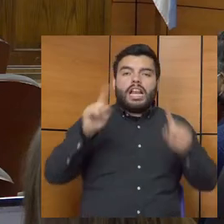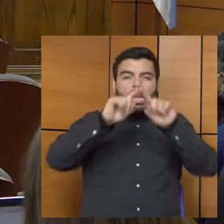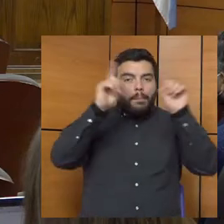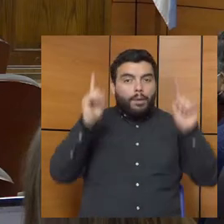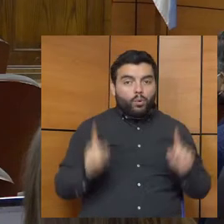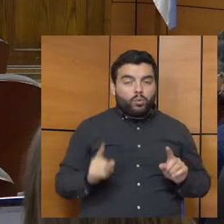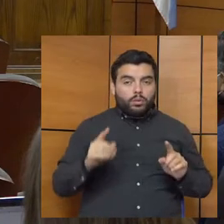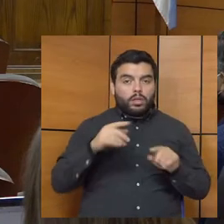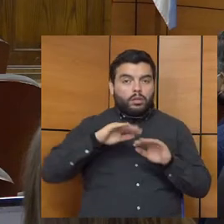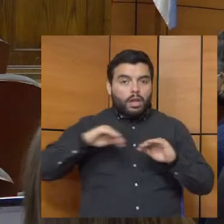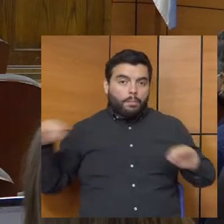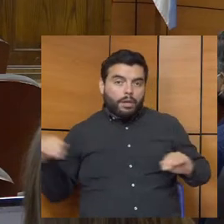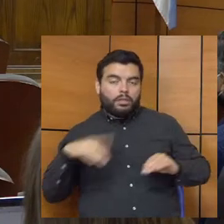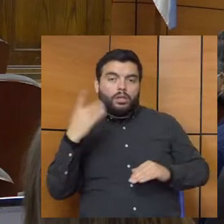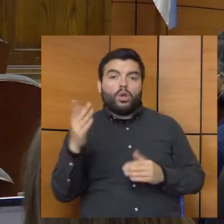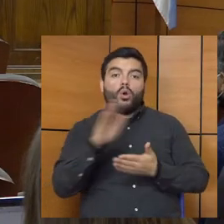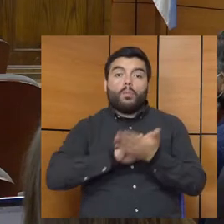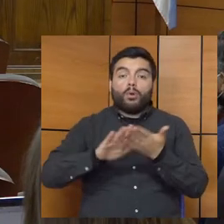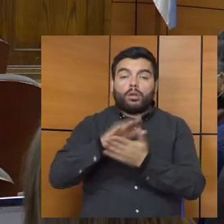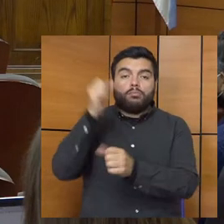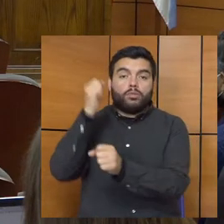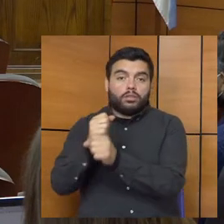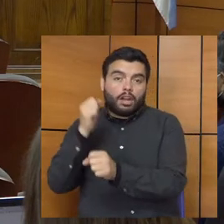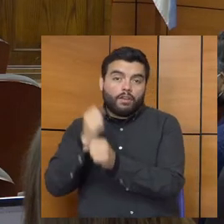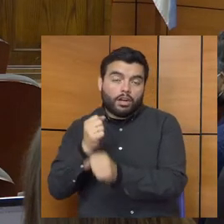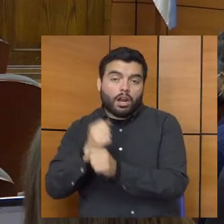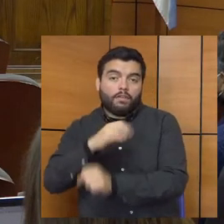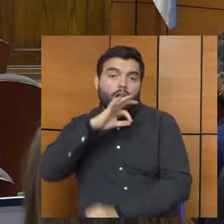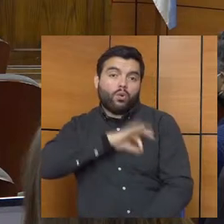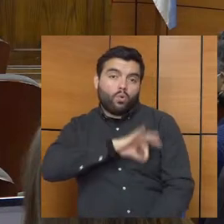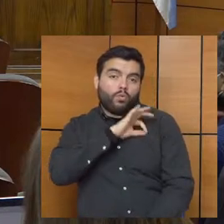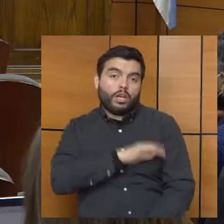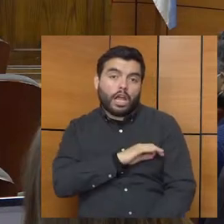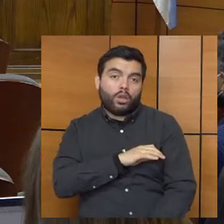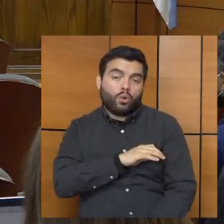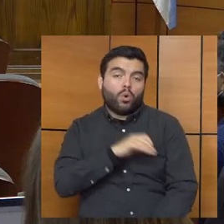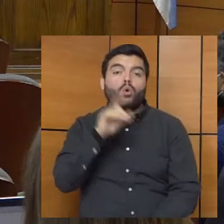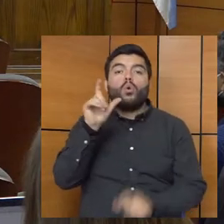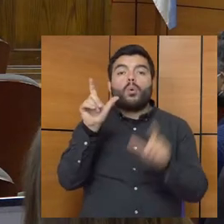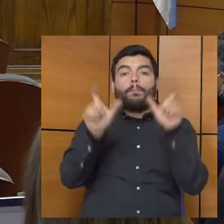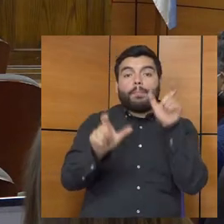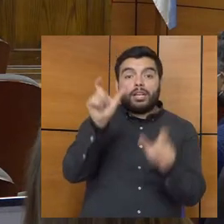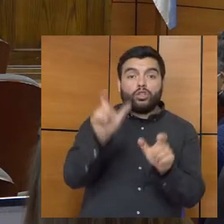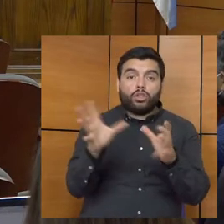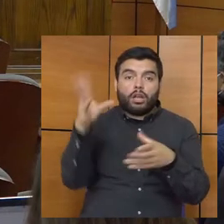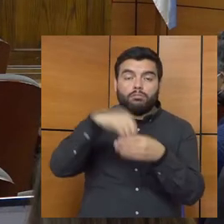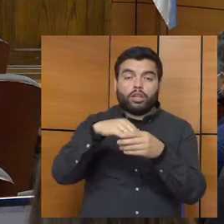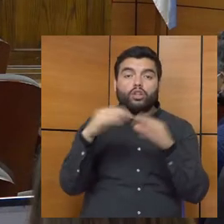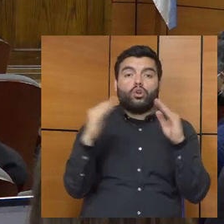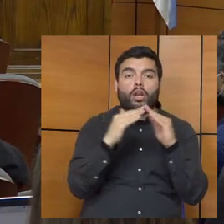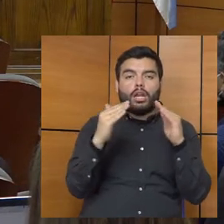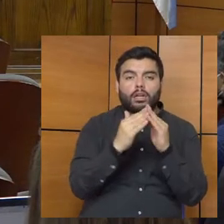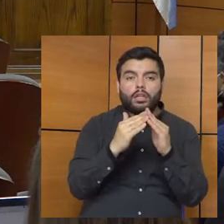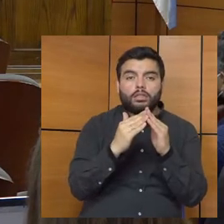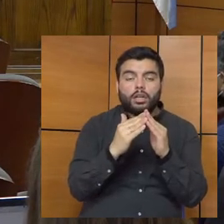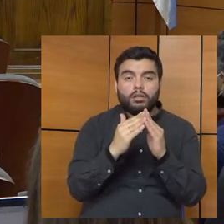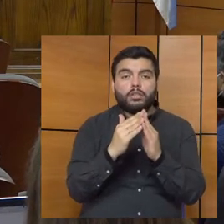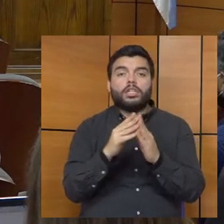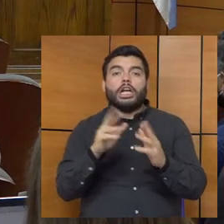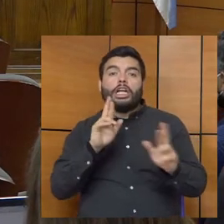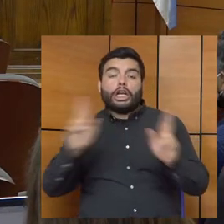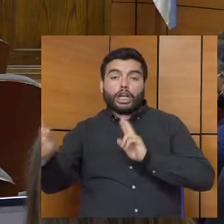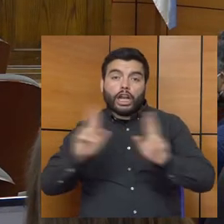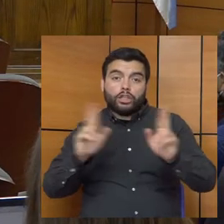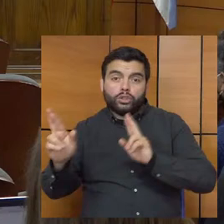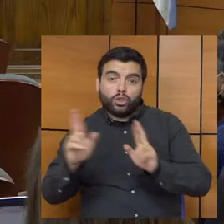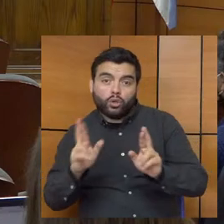trabajaba, si estaba jubilado, si, con cuántas personas vivía en su casa, el estado civil, el nivel de estudios, el género, si vivía